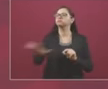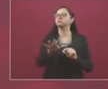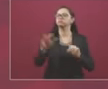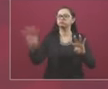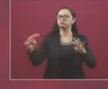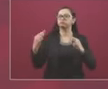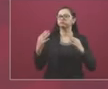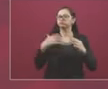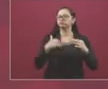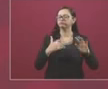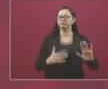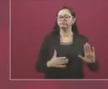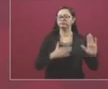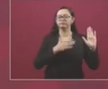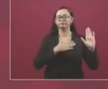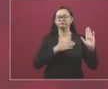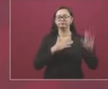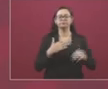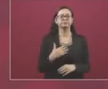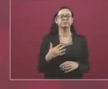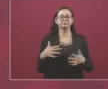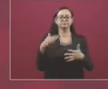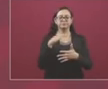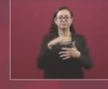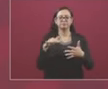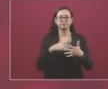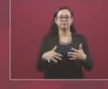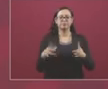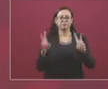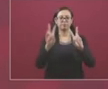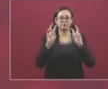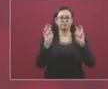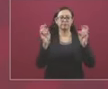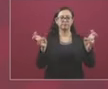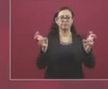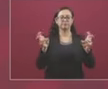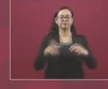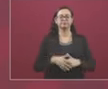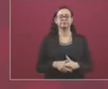les voy a leer el texto